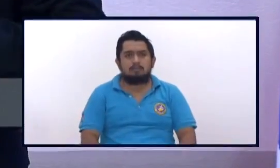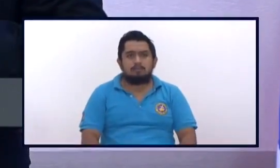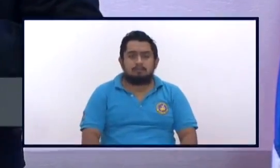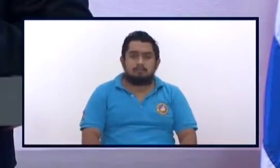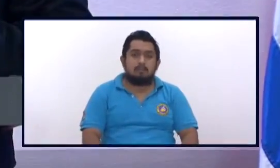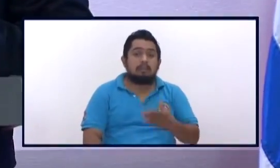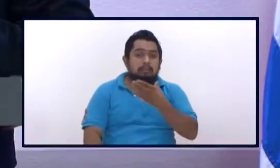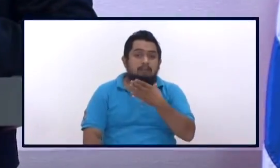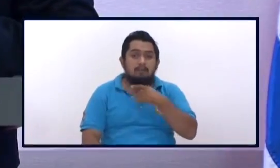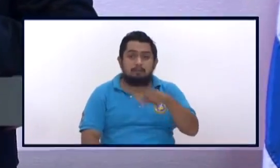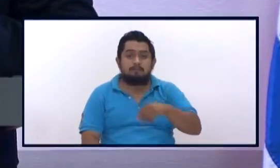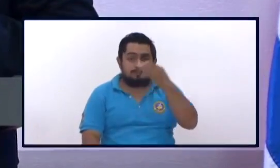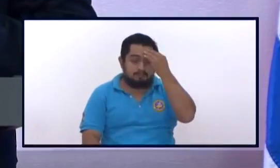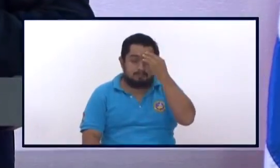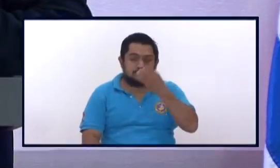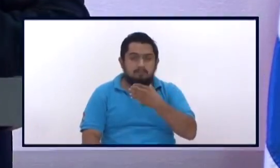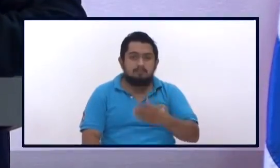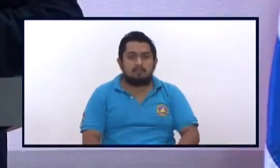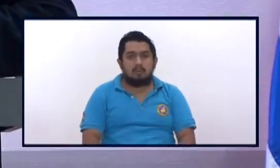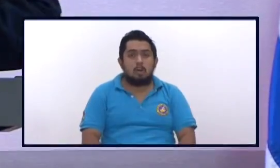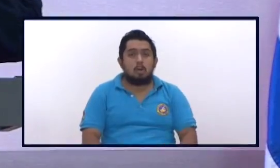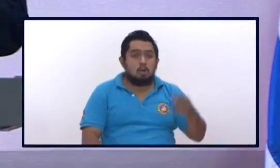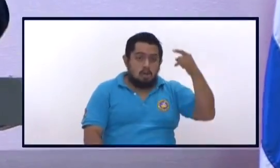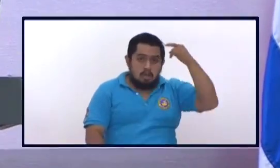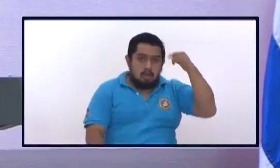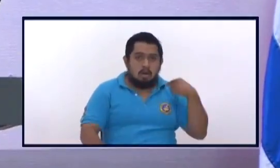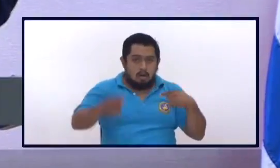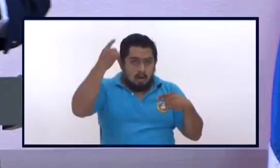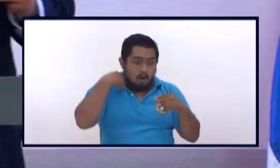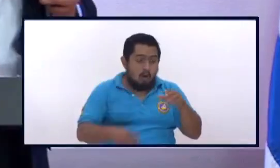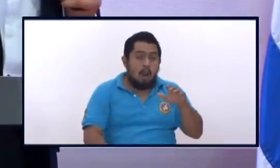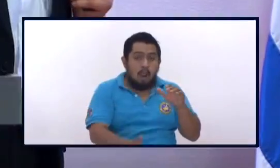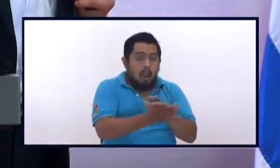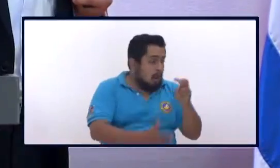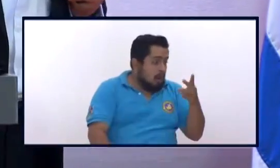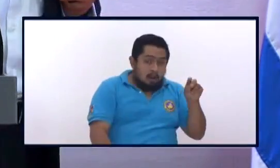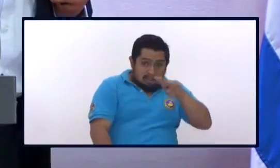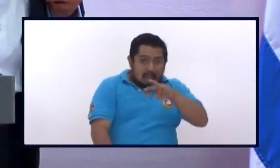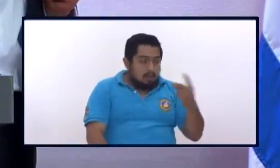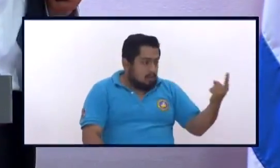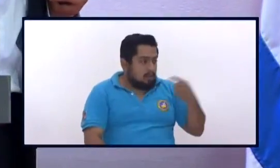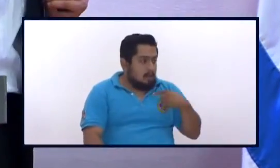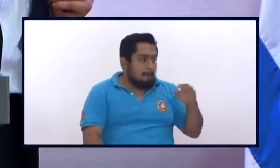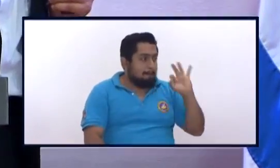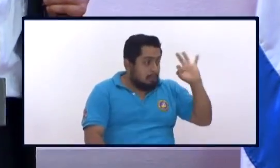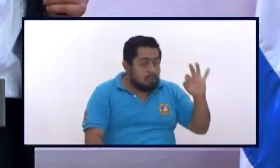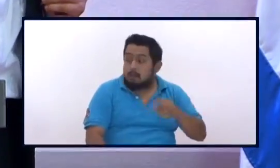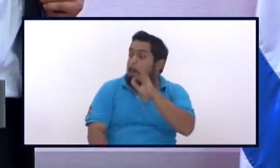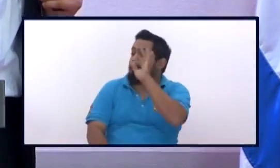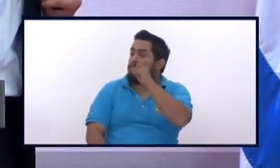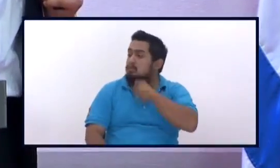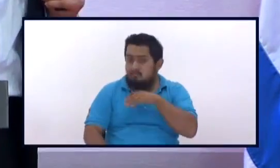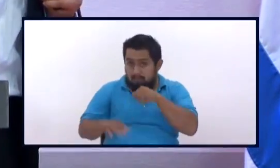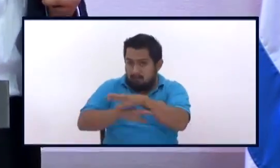es difícil man es una pareja de amigos que me escribían de dar hasta el día de ayer me dice pastor mi mamá murió